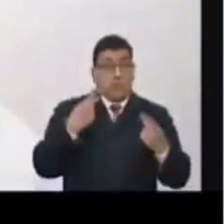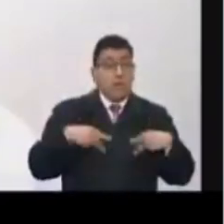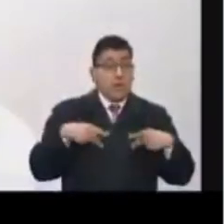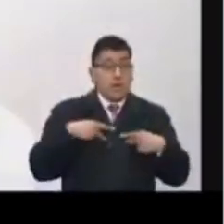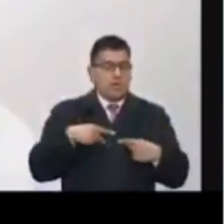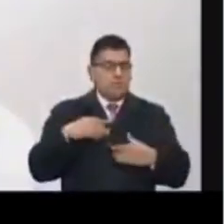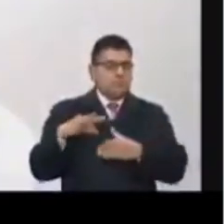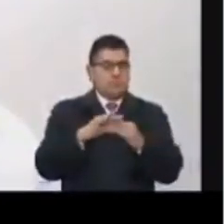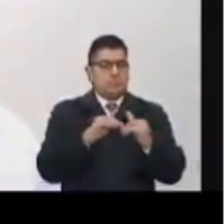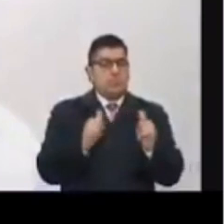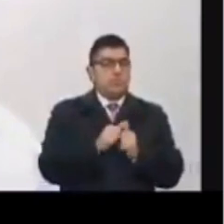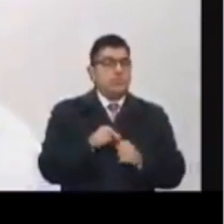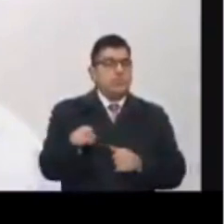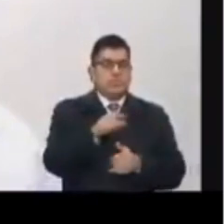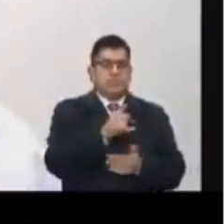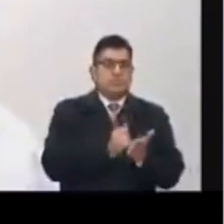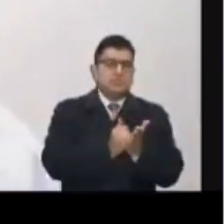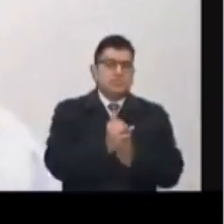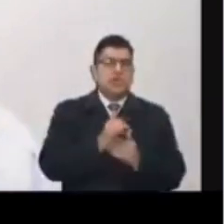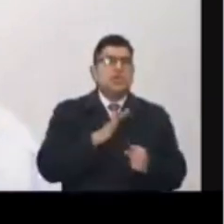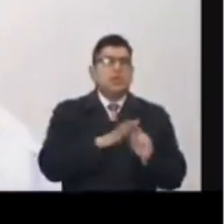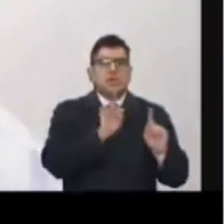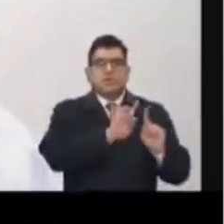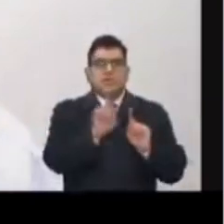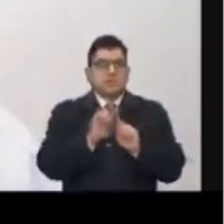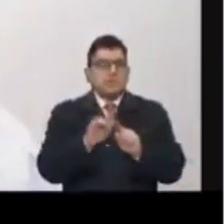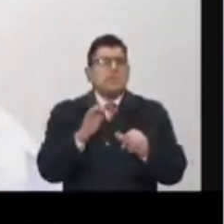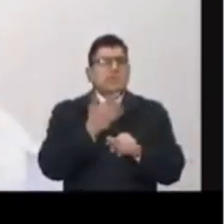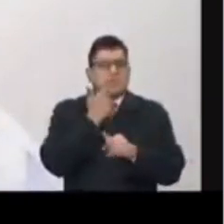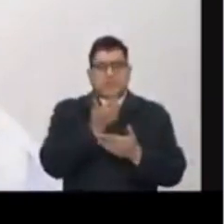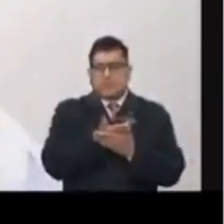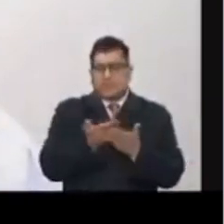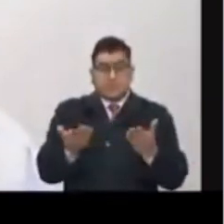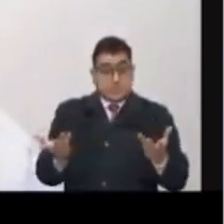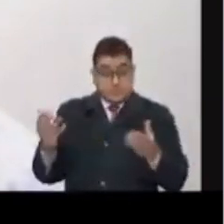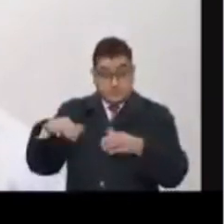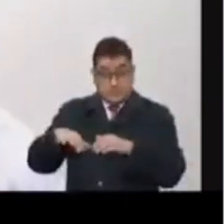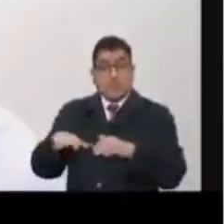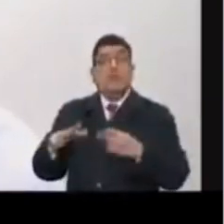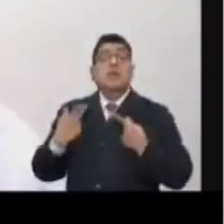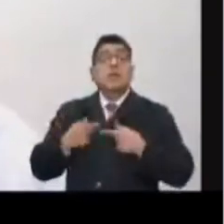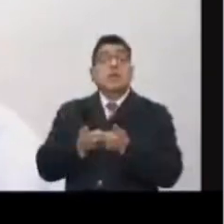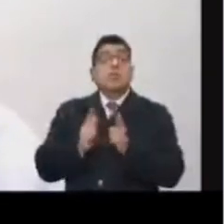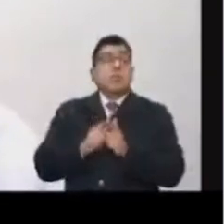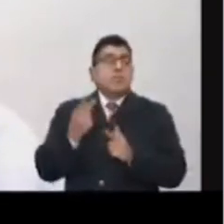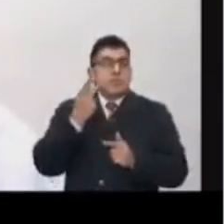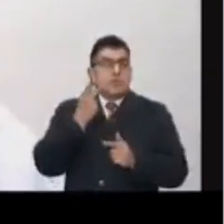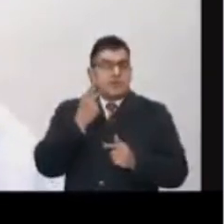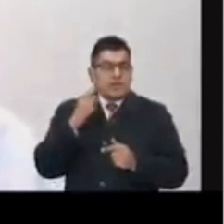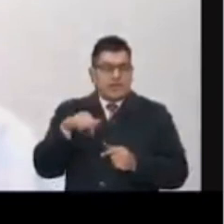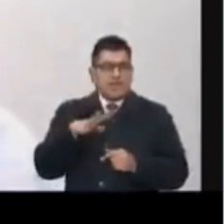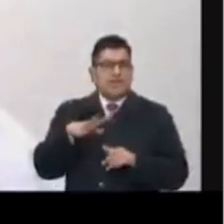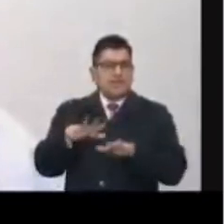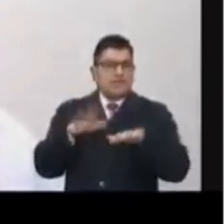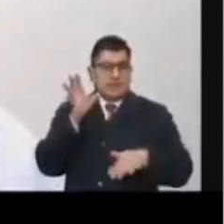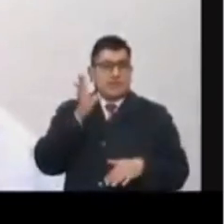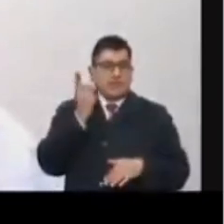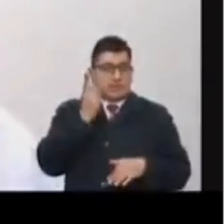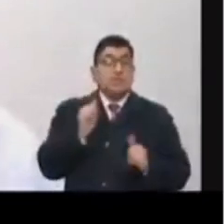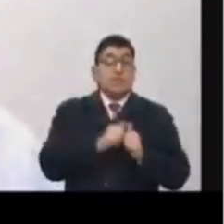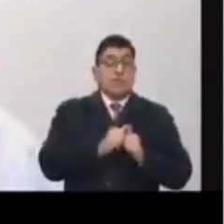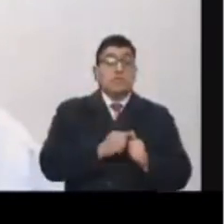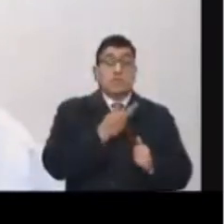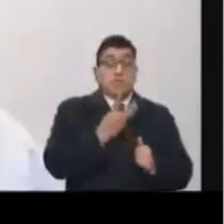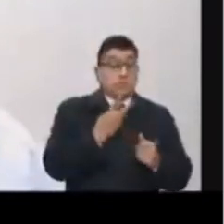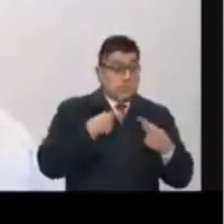quien decide cuál es la pluralidad quiere para la cámara diputados no son tres consejeros desde su oficina ganando